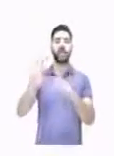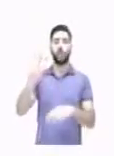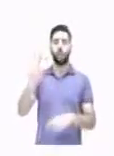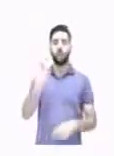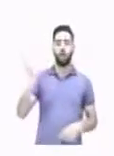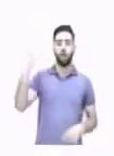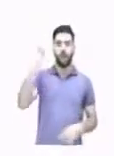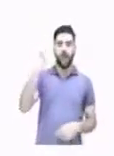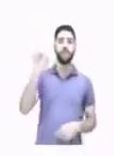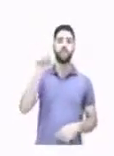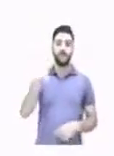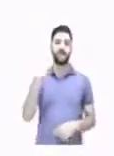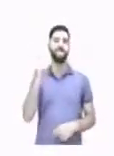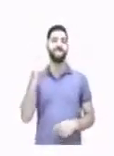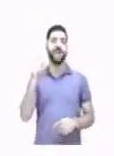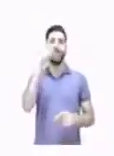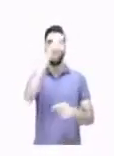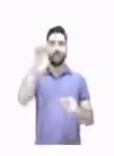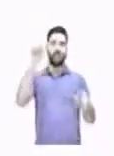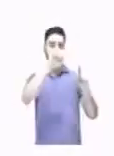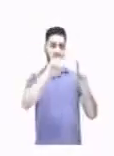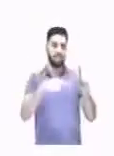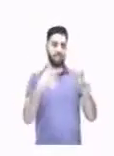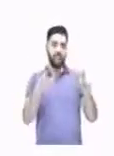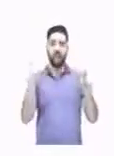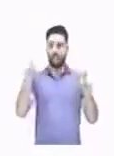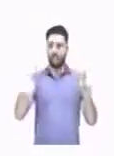82.74 grados.